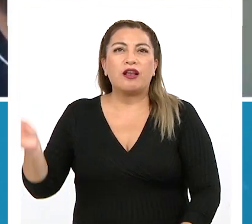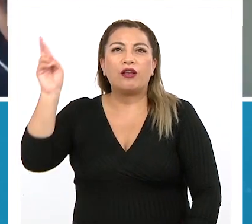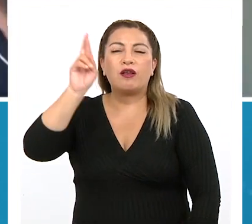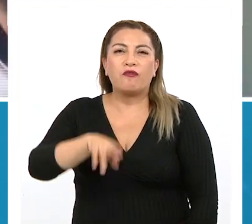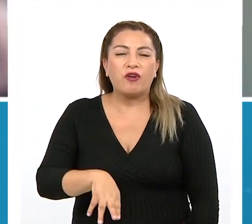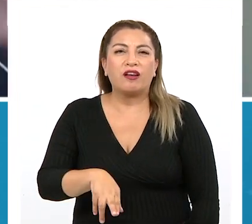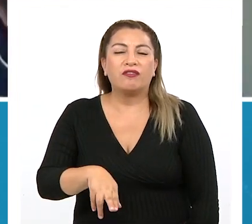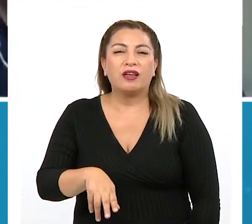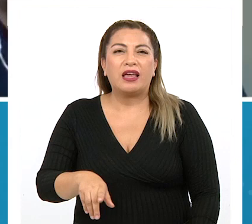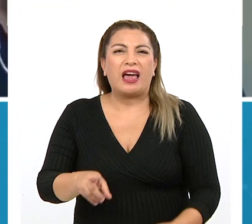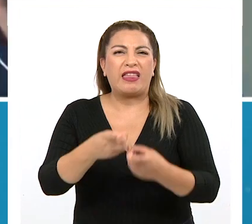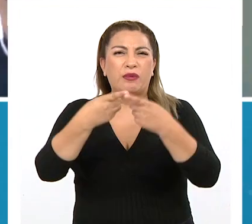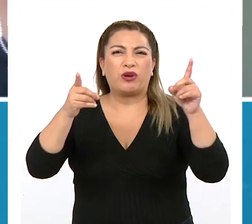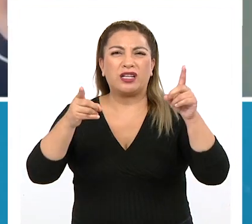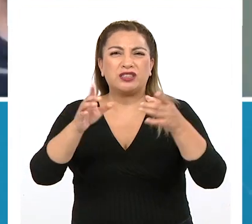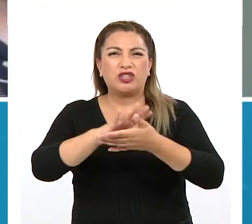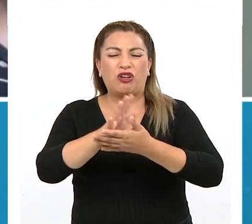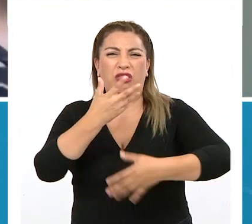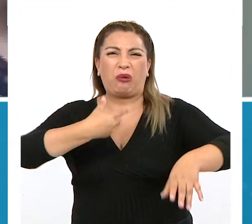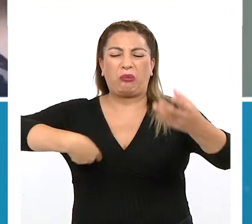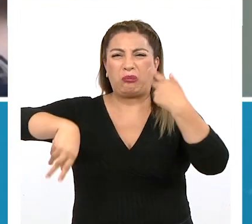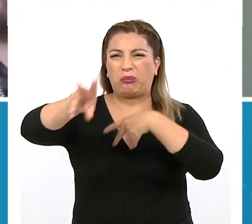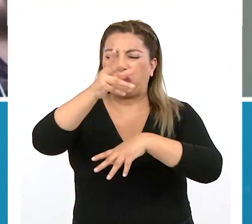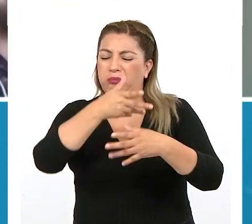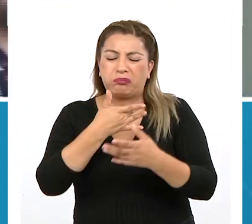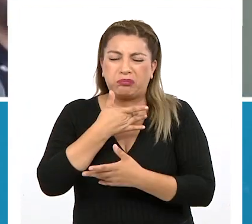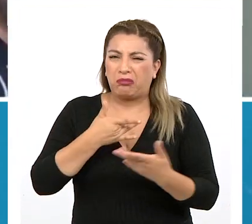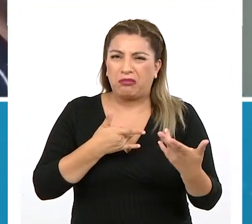y se hace un enredo que